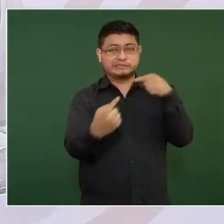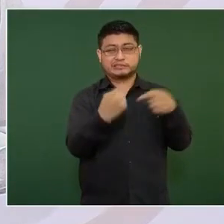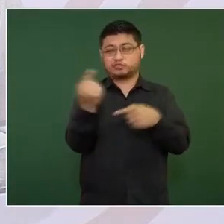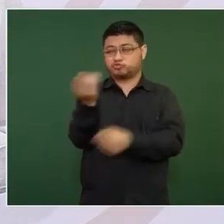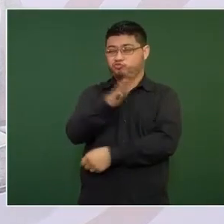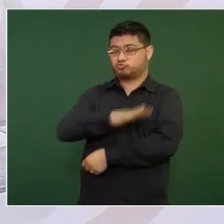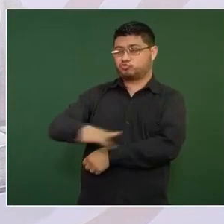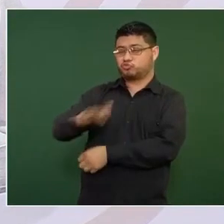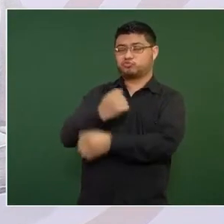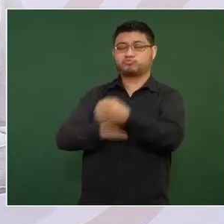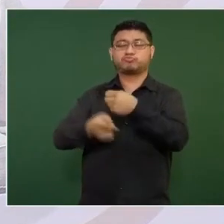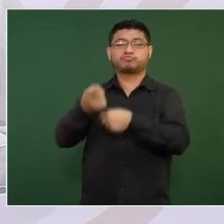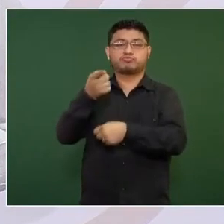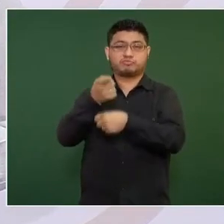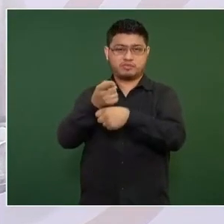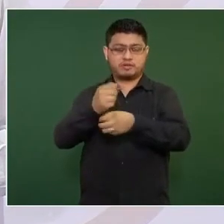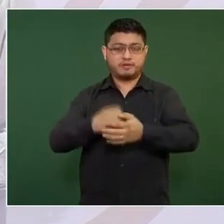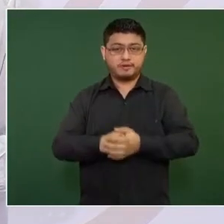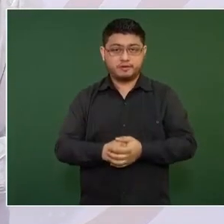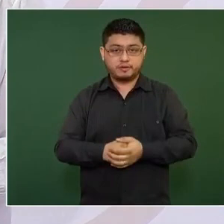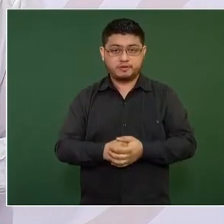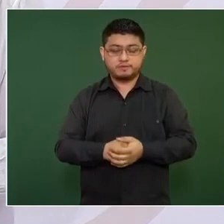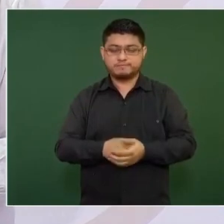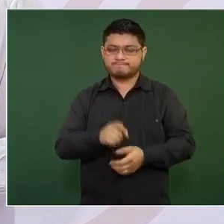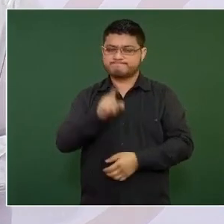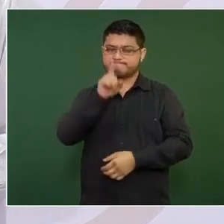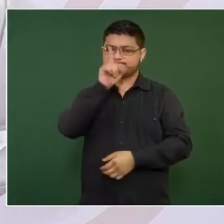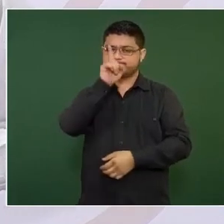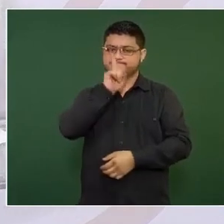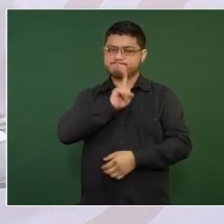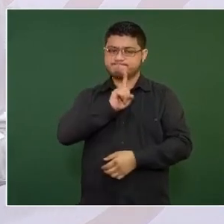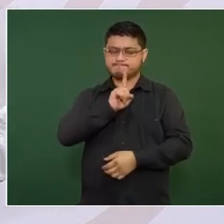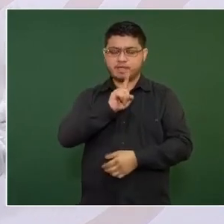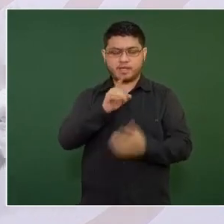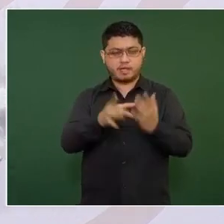Es falso que si les va bien a los de arriba,